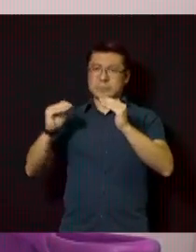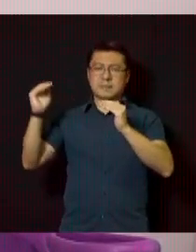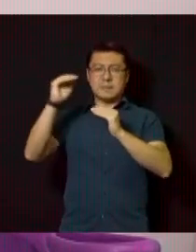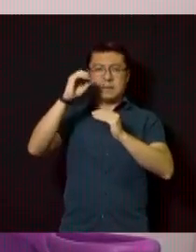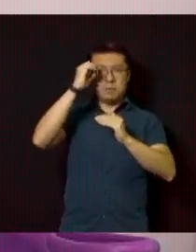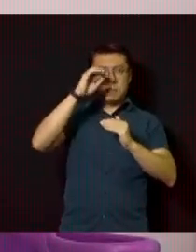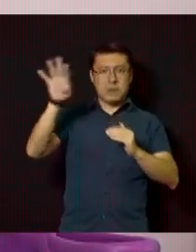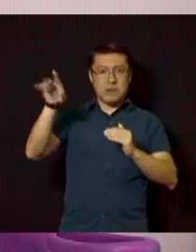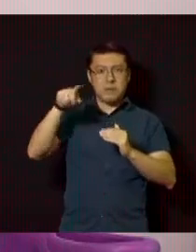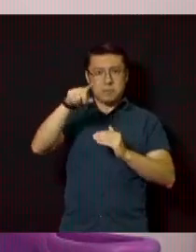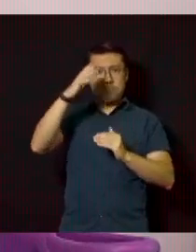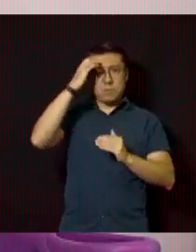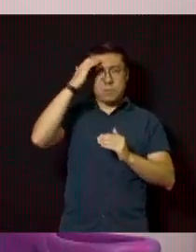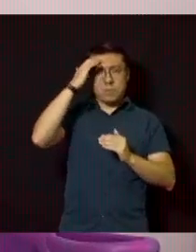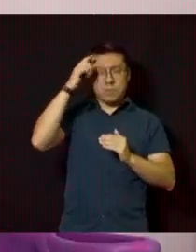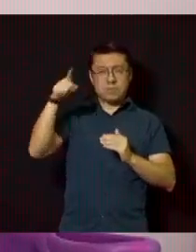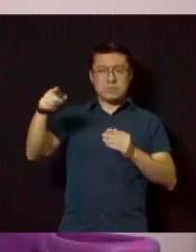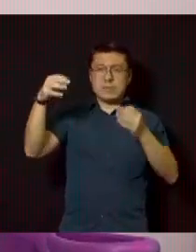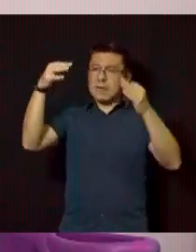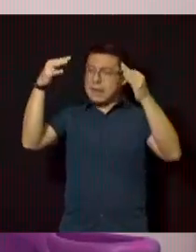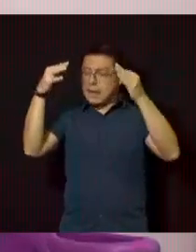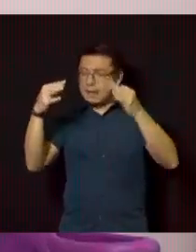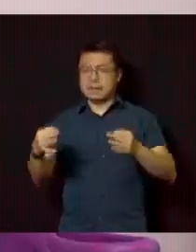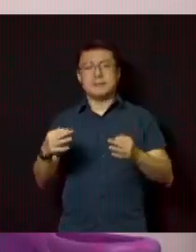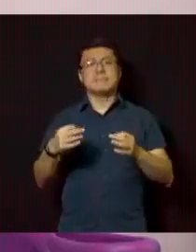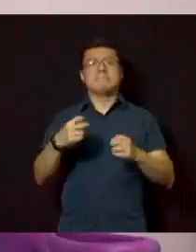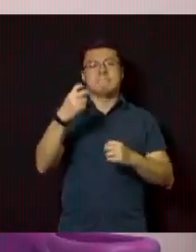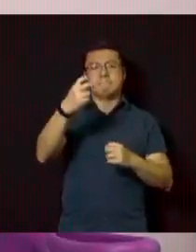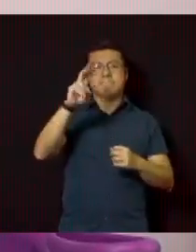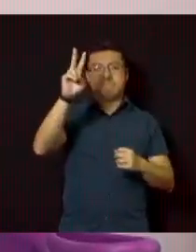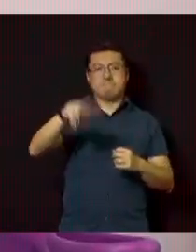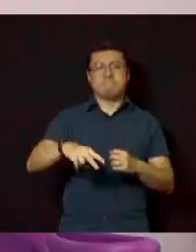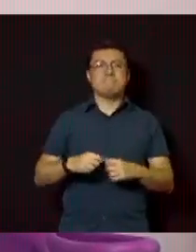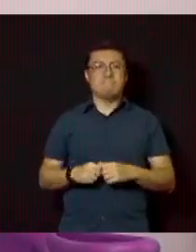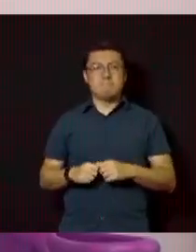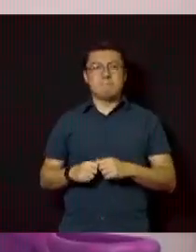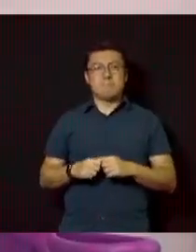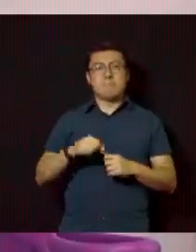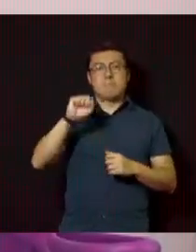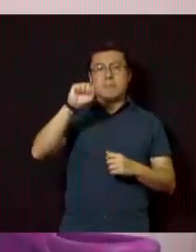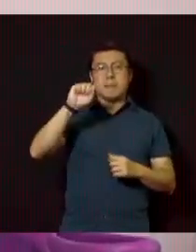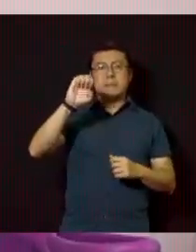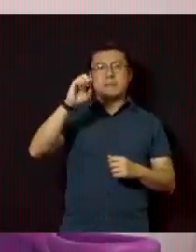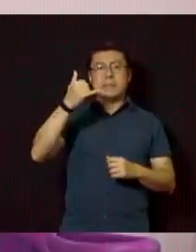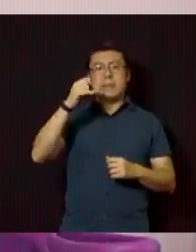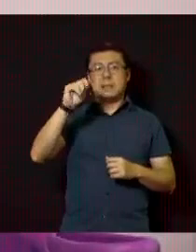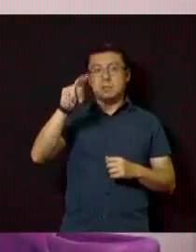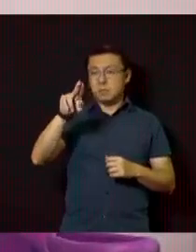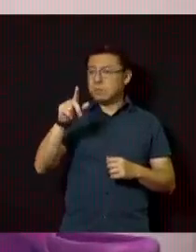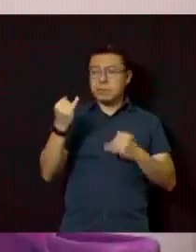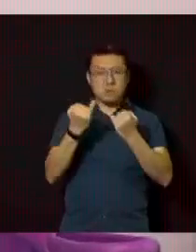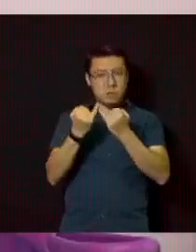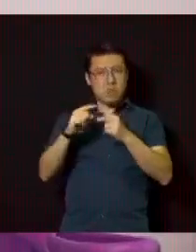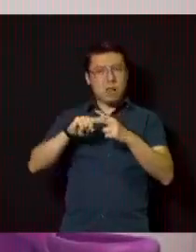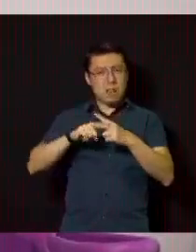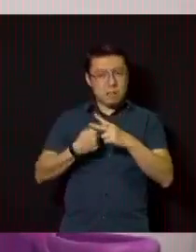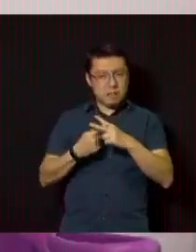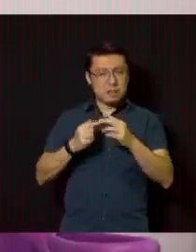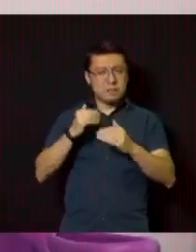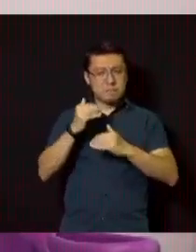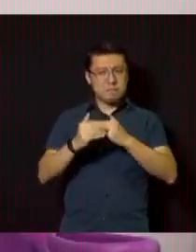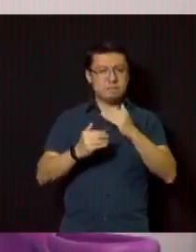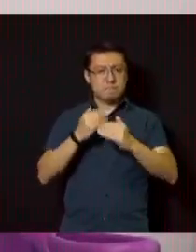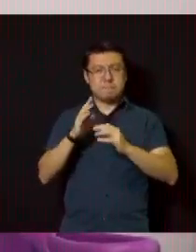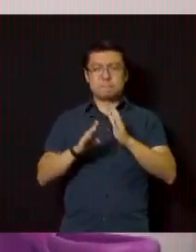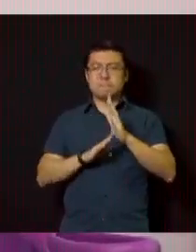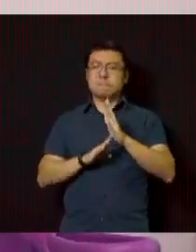de su calidad, solamente cosas buenas puede mencionar. Y eso es lo que estamos haciendo en Sector ahora mismo, construyendo nuestro nombre, haciendo de esta empresa lo